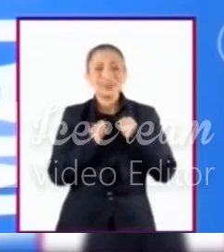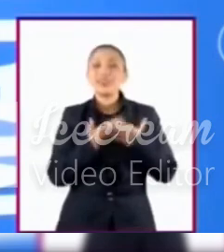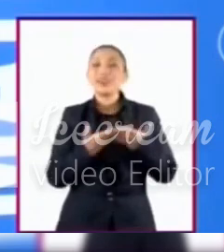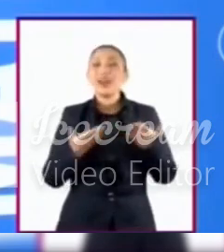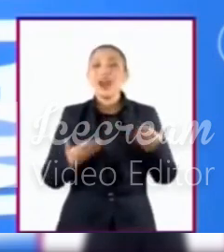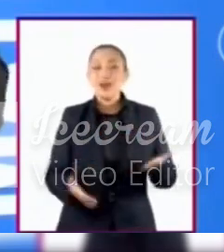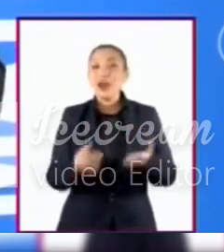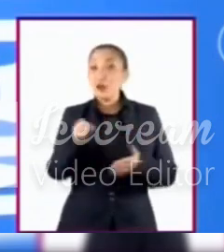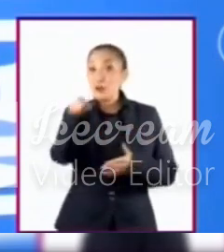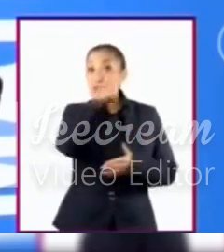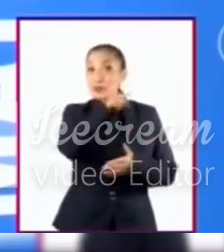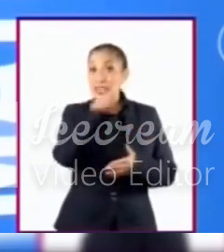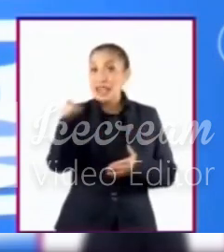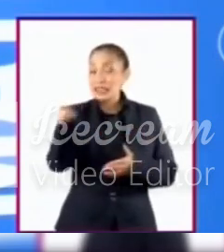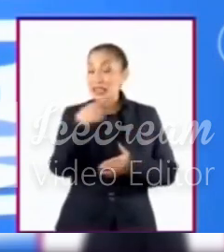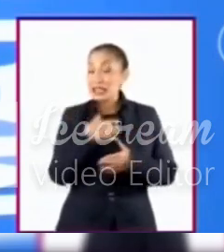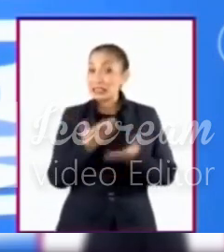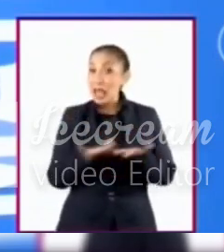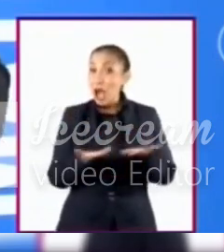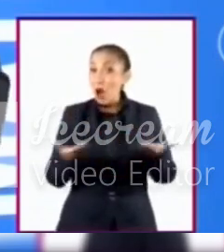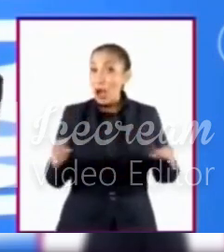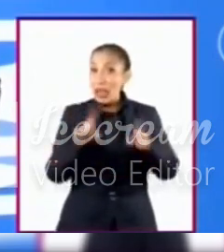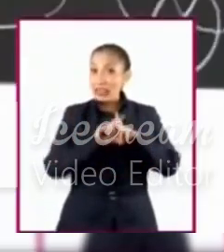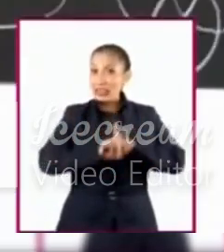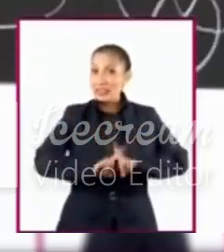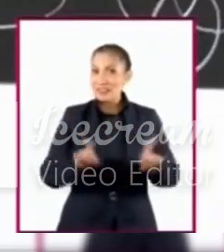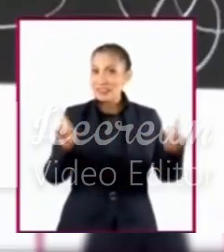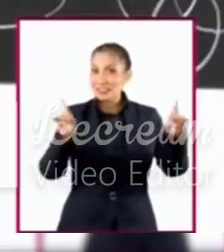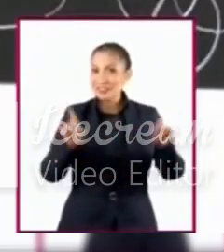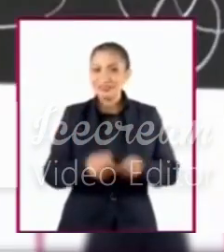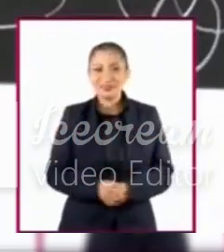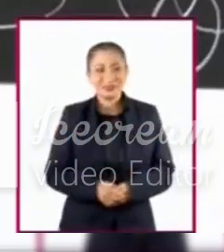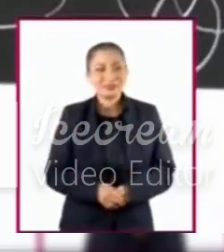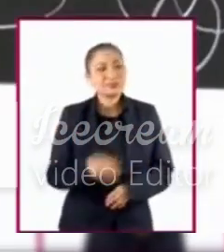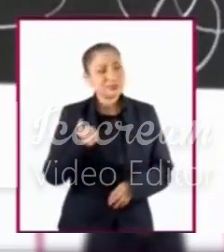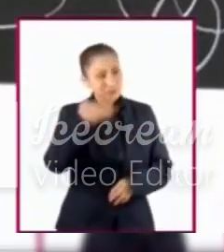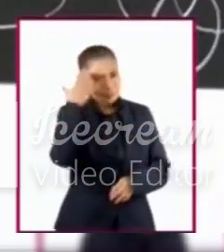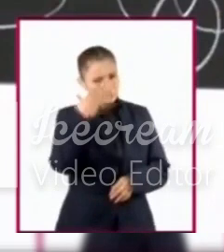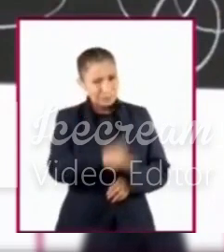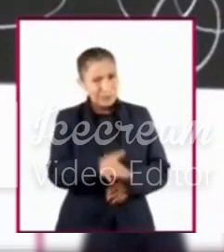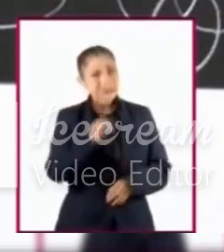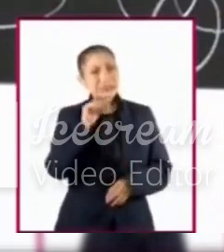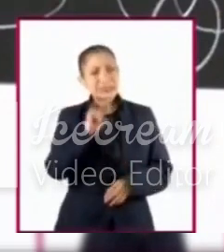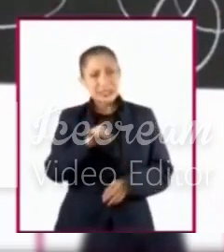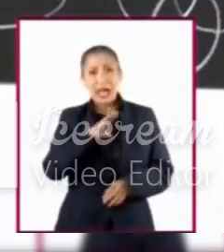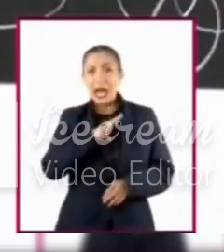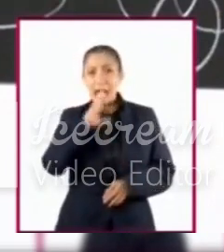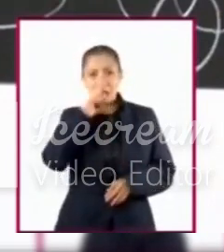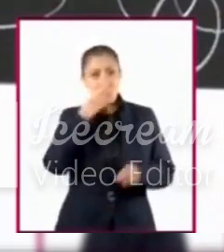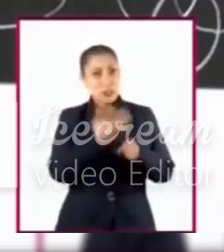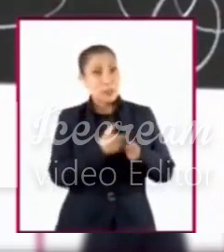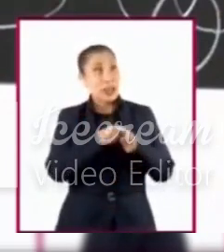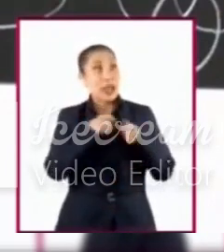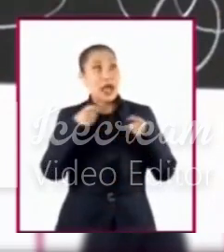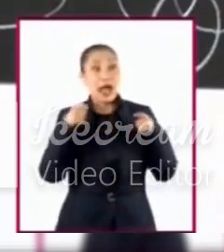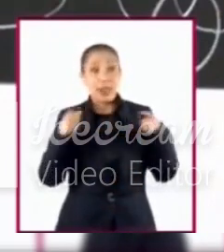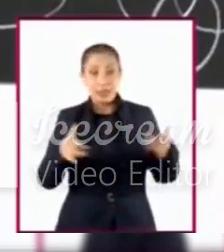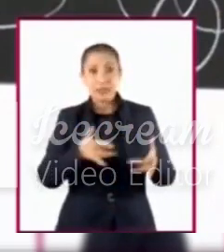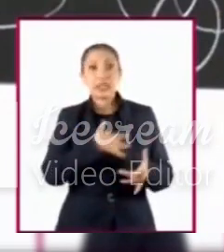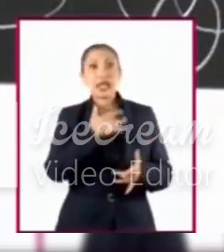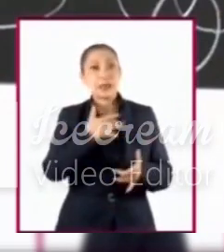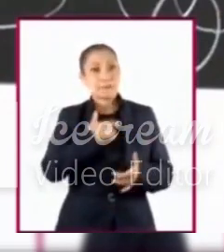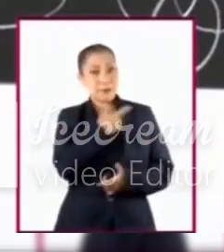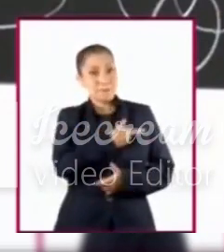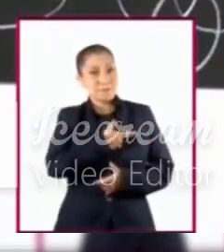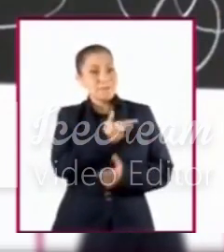esta vez, ustedes lo harán de forma inédita. Estamos conscientes de que tenemos una gran responsabilidad y sentimos